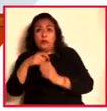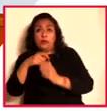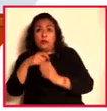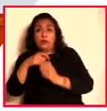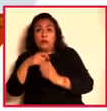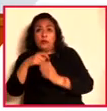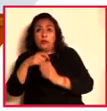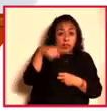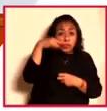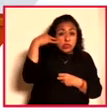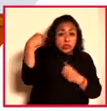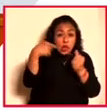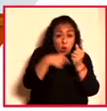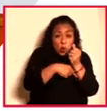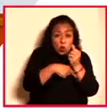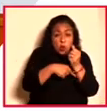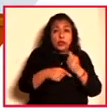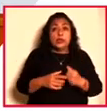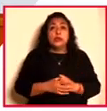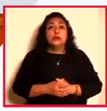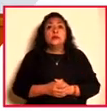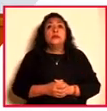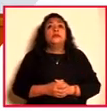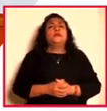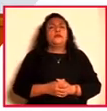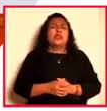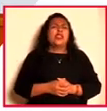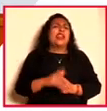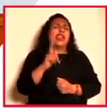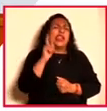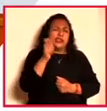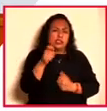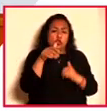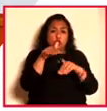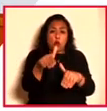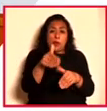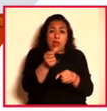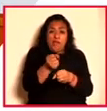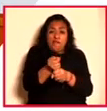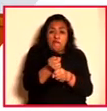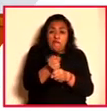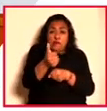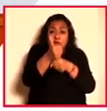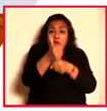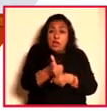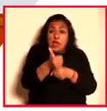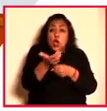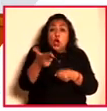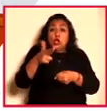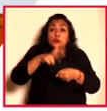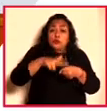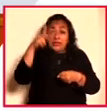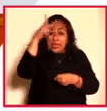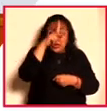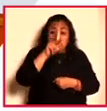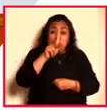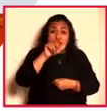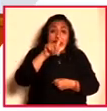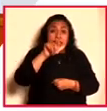de una autoría mía. Trata sobre la tortura en hospitales psiquiátricos.